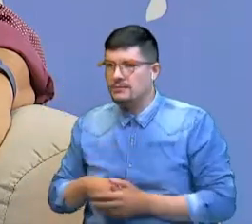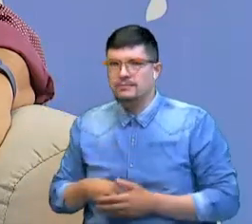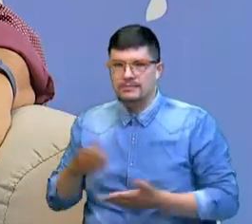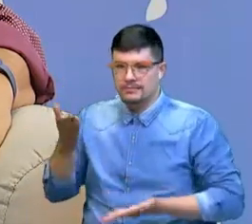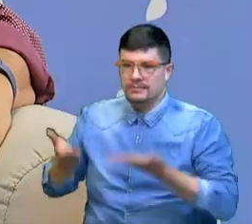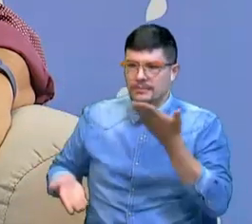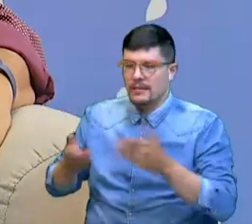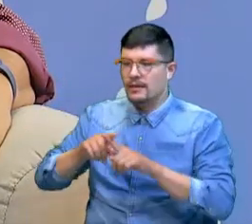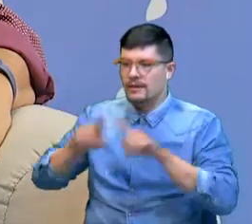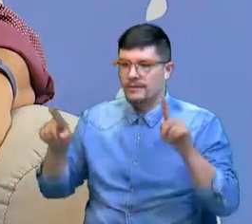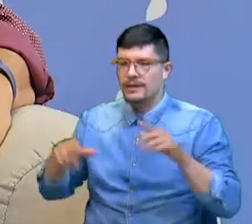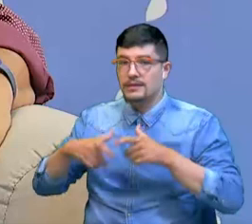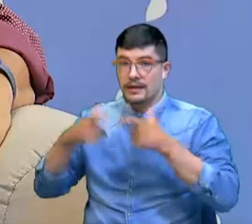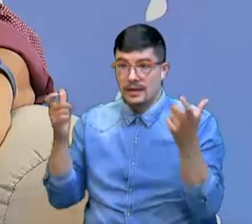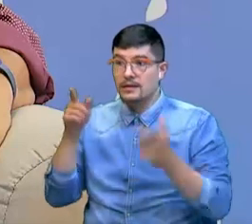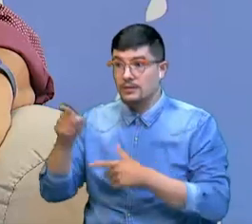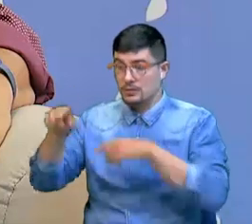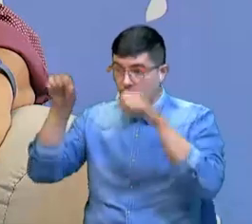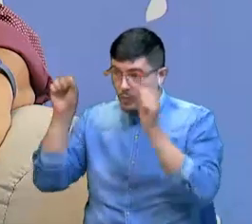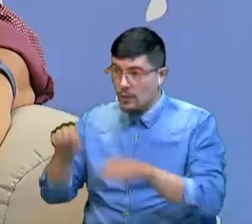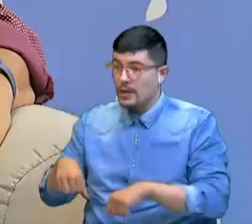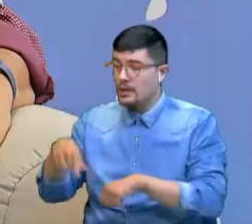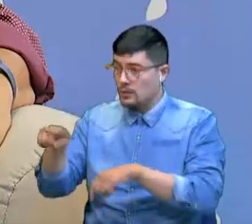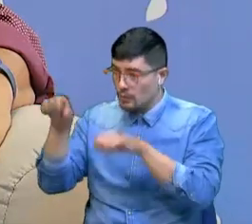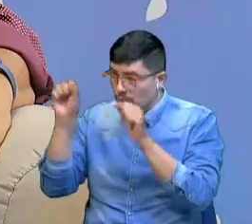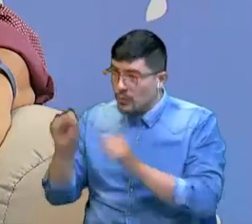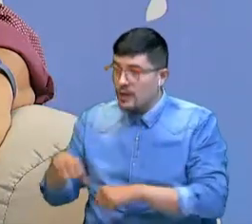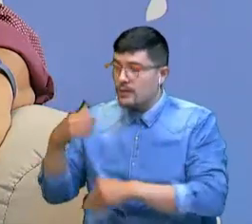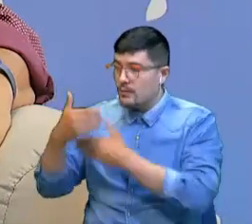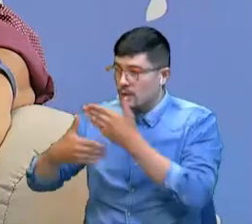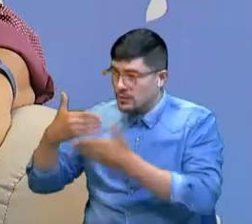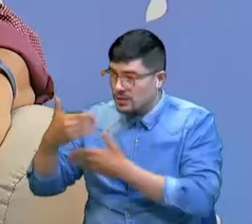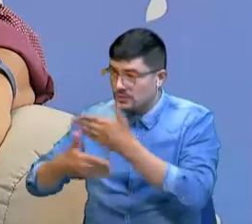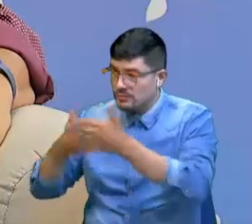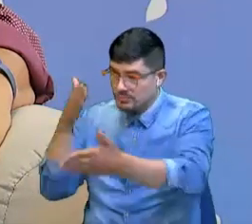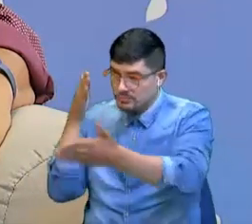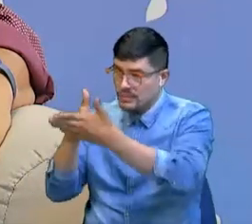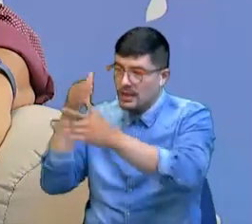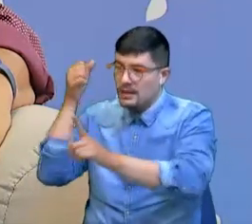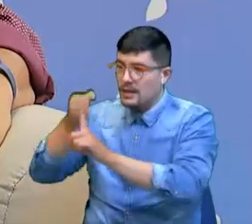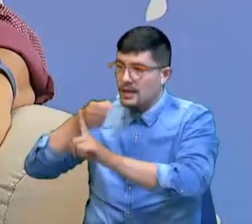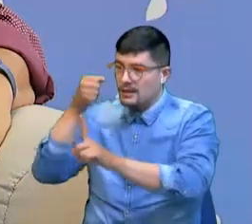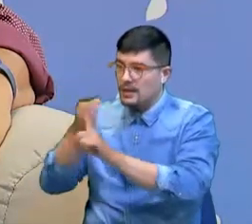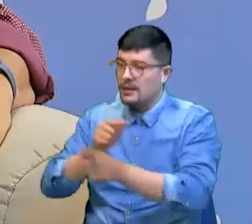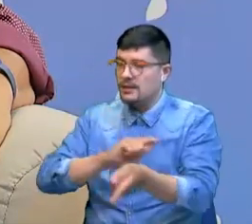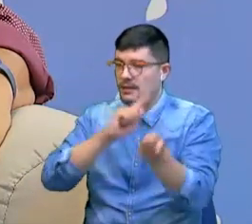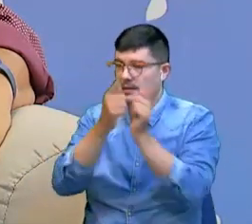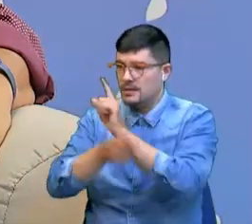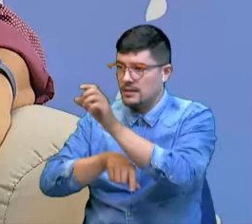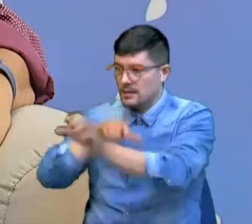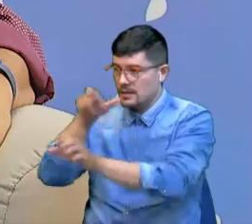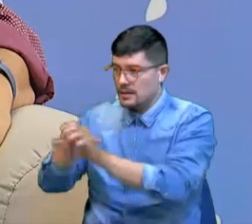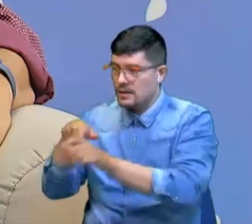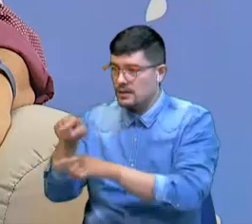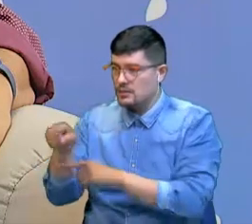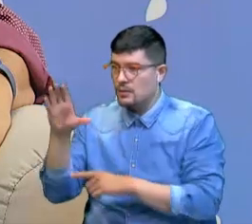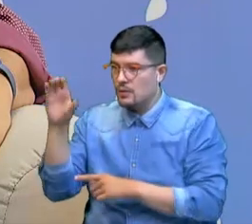950.000. O sea, aquí hay una diferencia. Sí puede, mediante un proceso, intentar ese regreso al régimen de prima